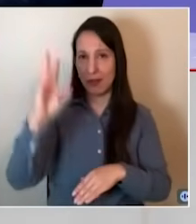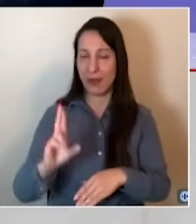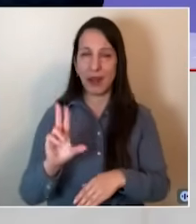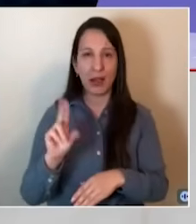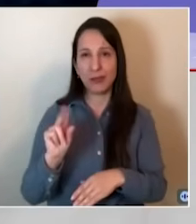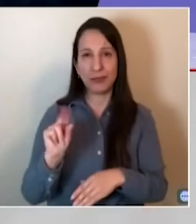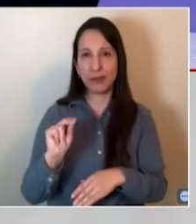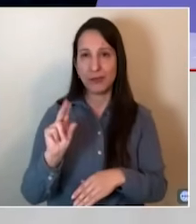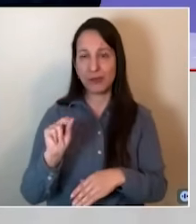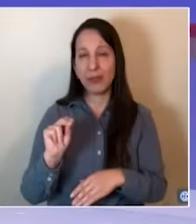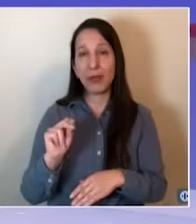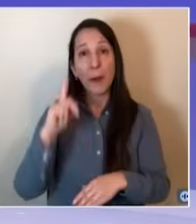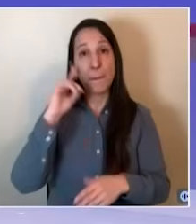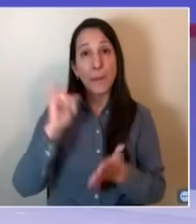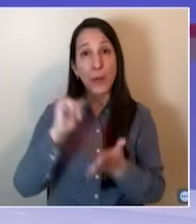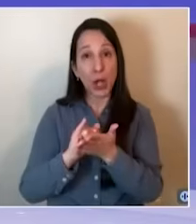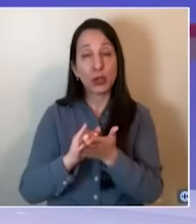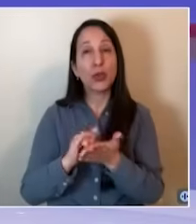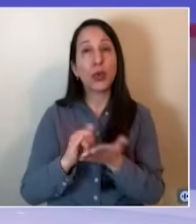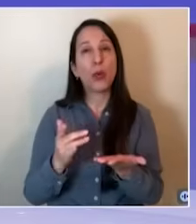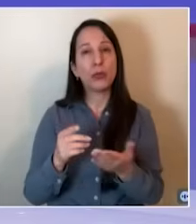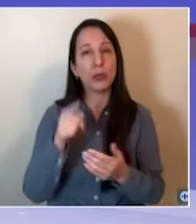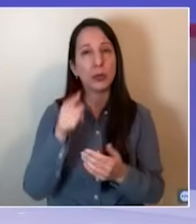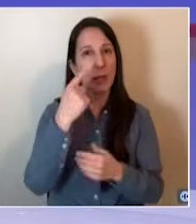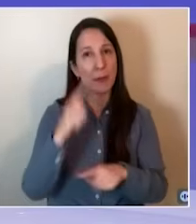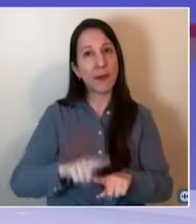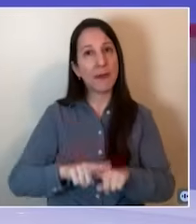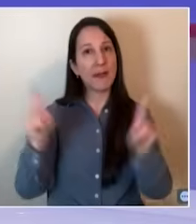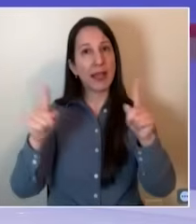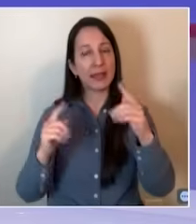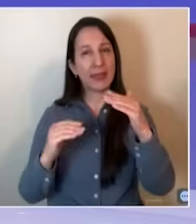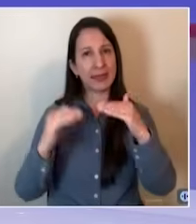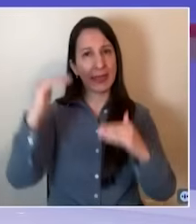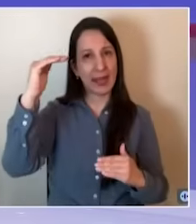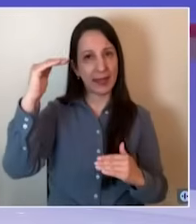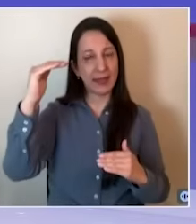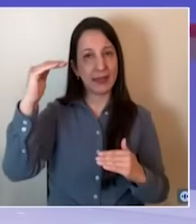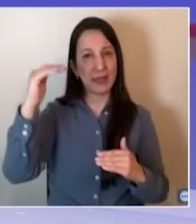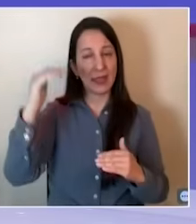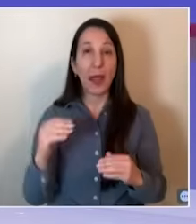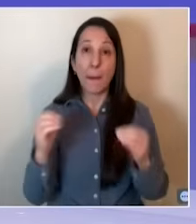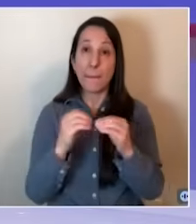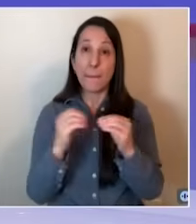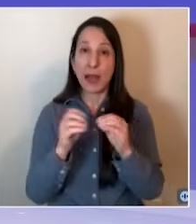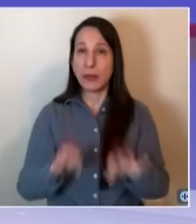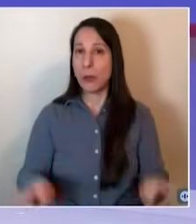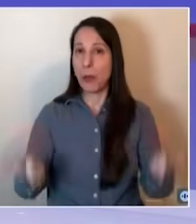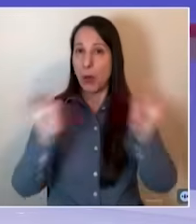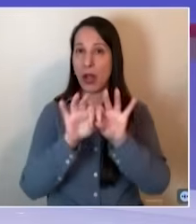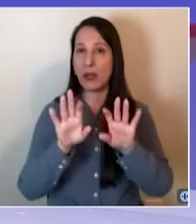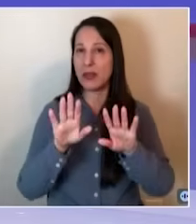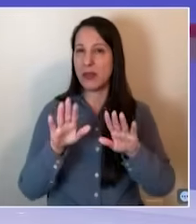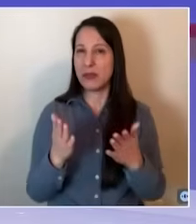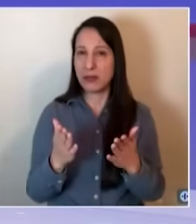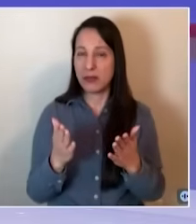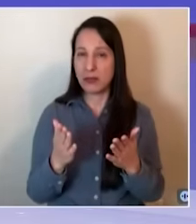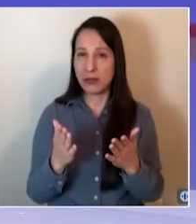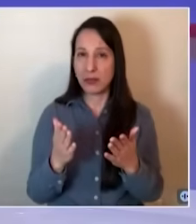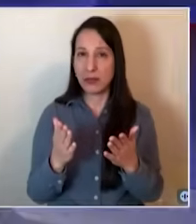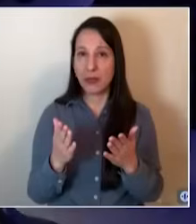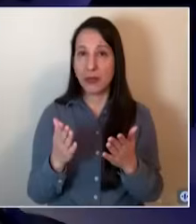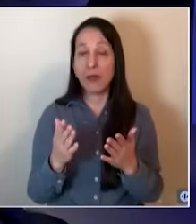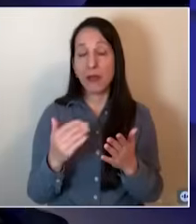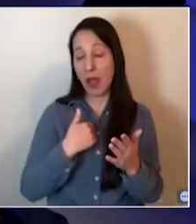que usted va a ver primero diferencias tan grandes, pero más importante que las diferencias, va a haber diferencias